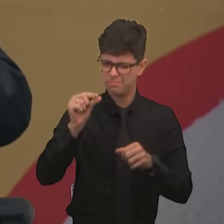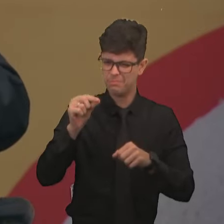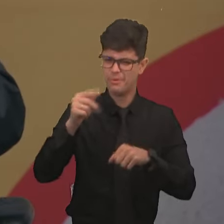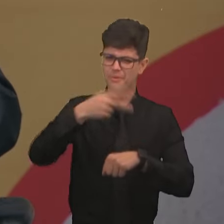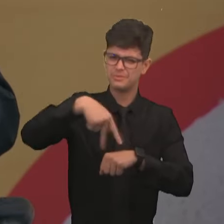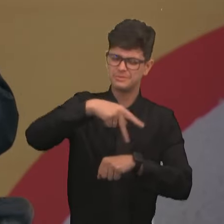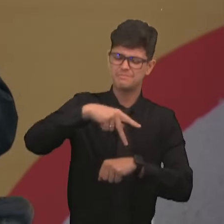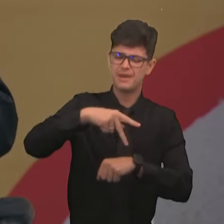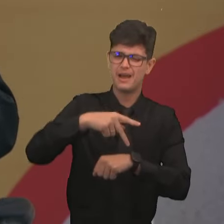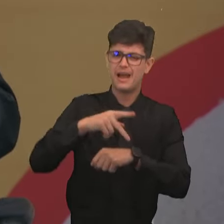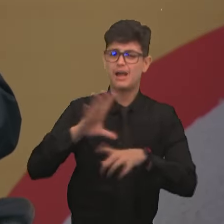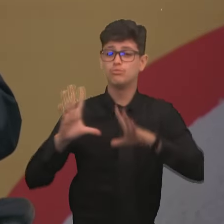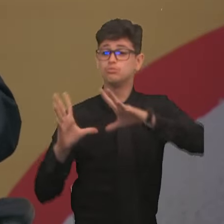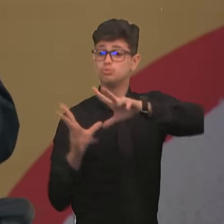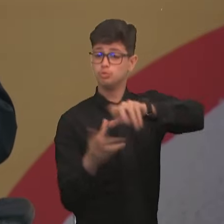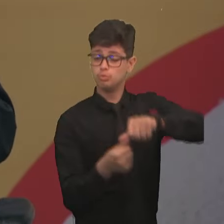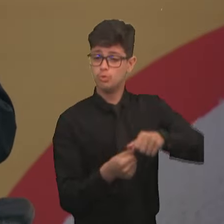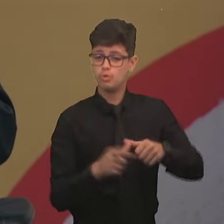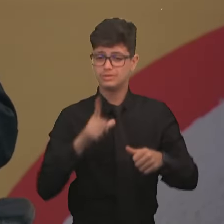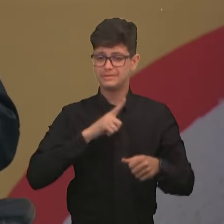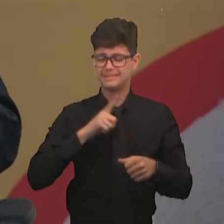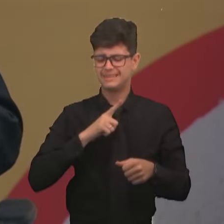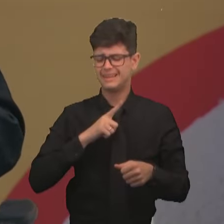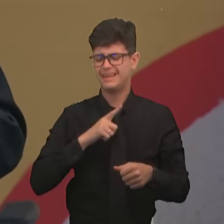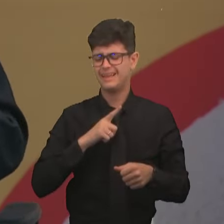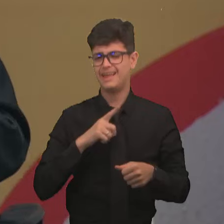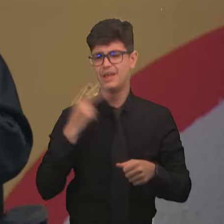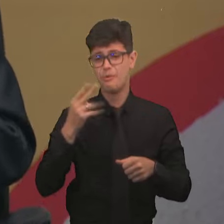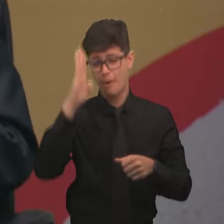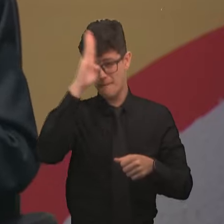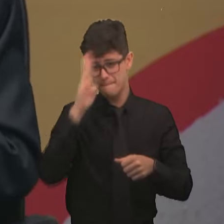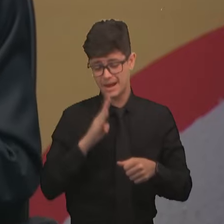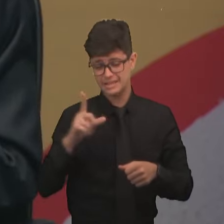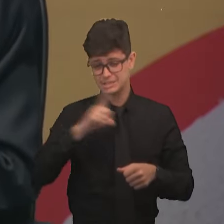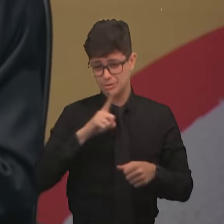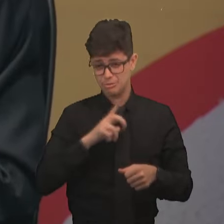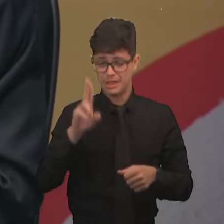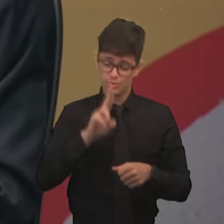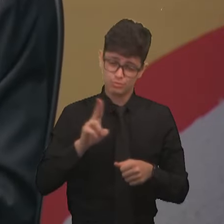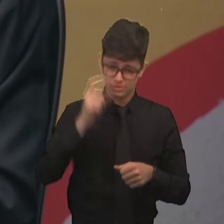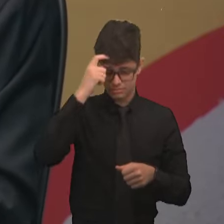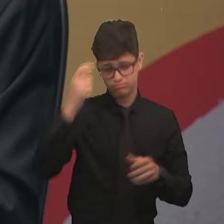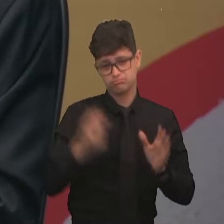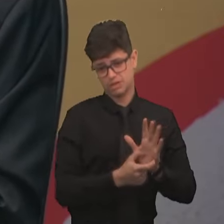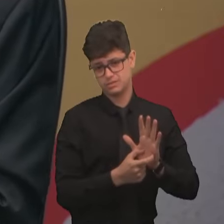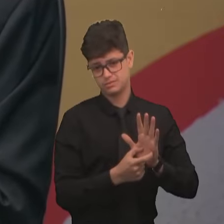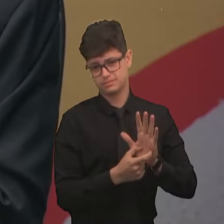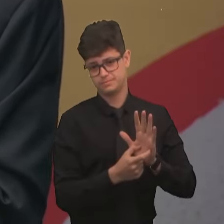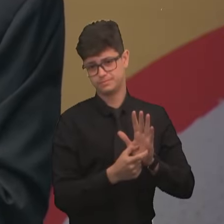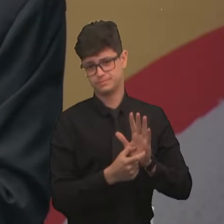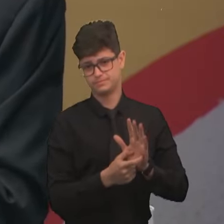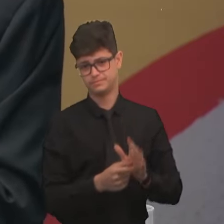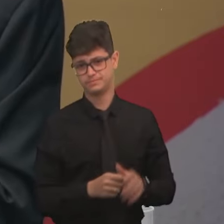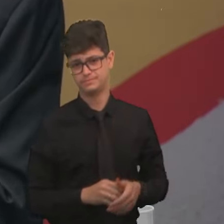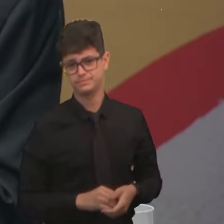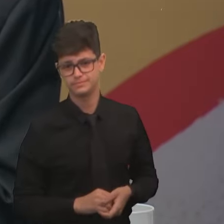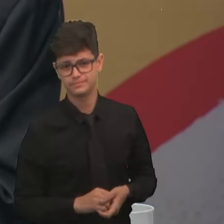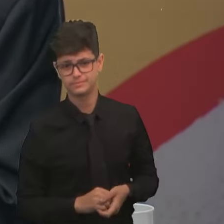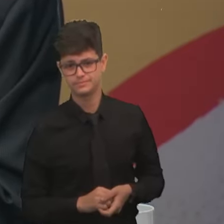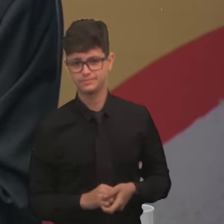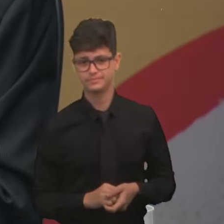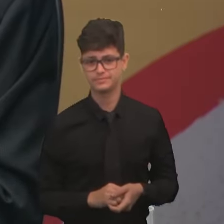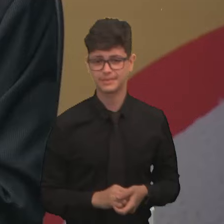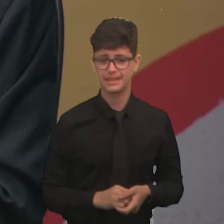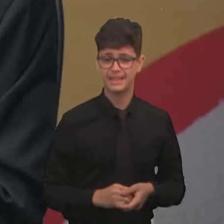Brasil, porque hay pocos países en el mundo. Tienen 80 millones y tantos de procesos, 83